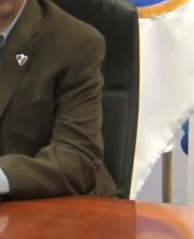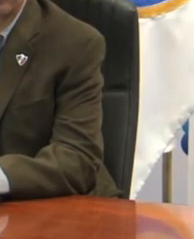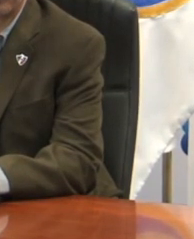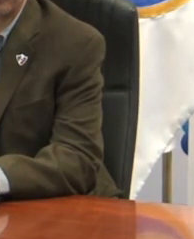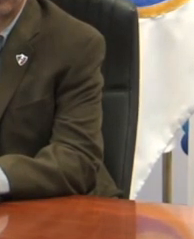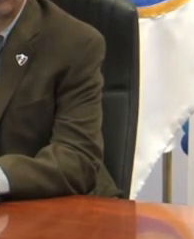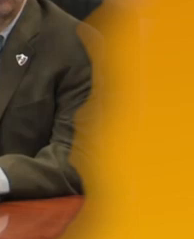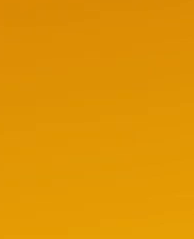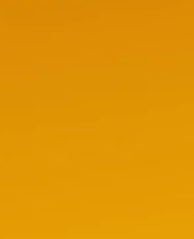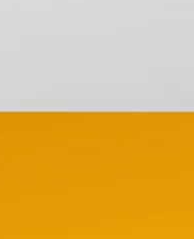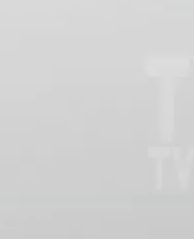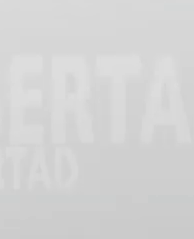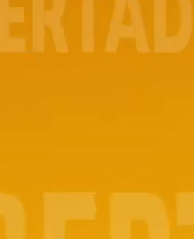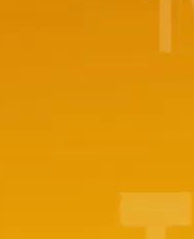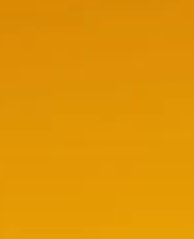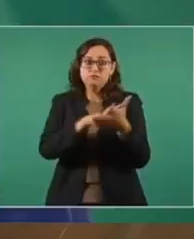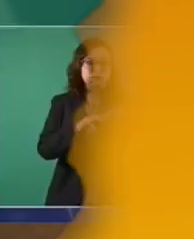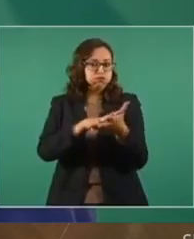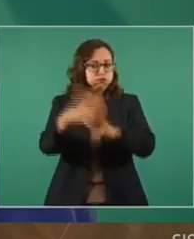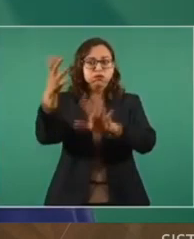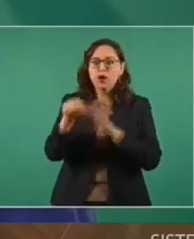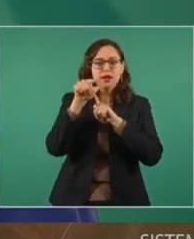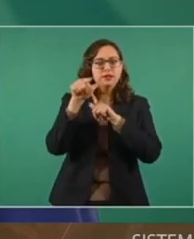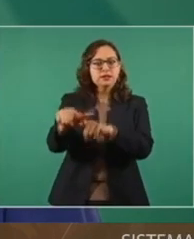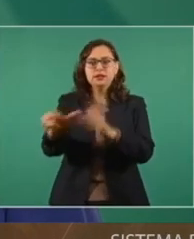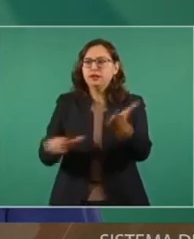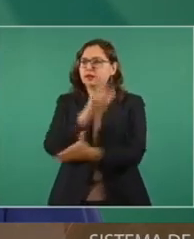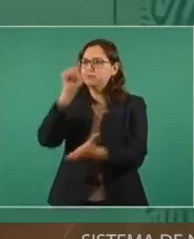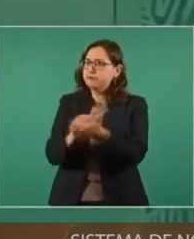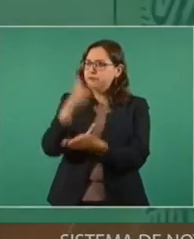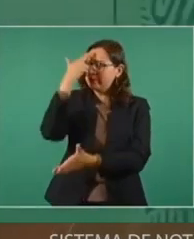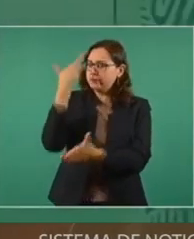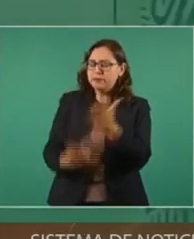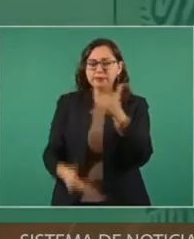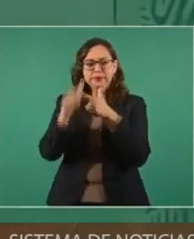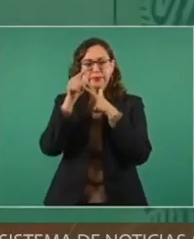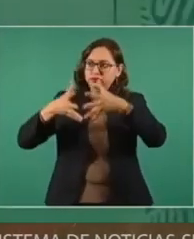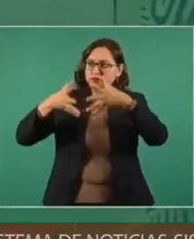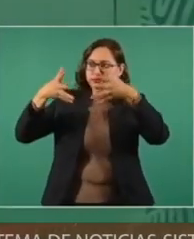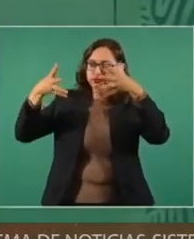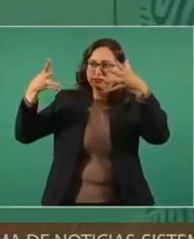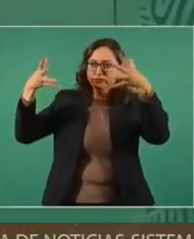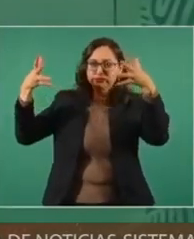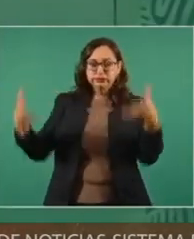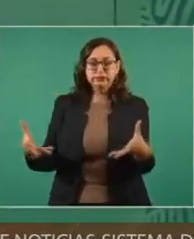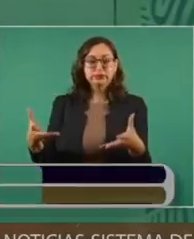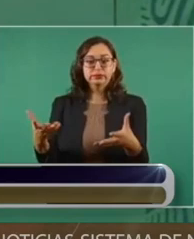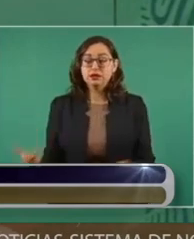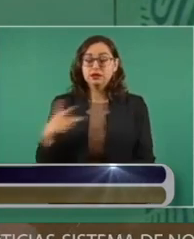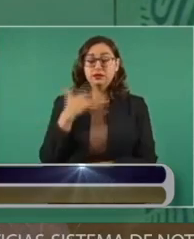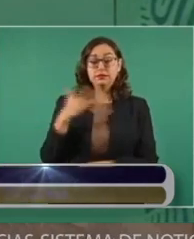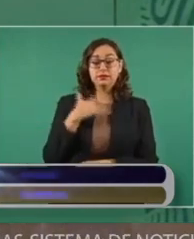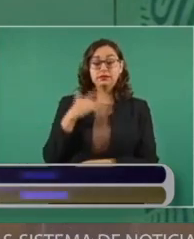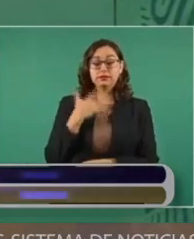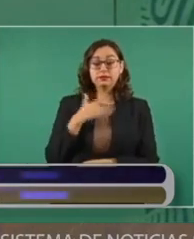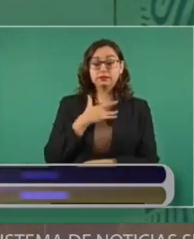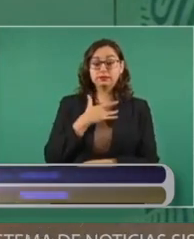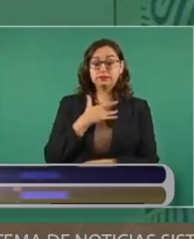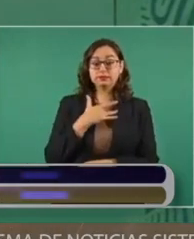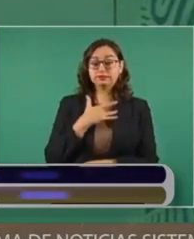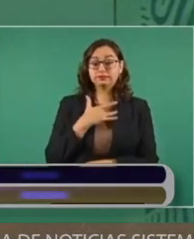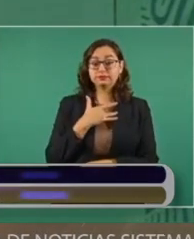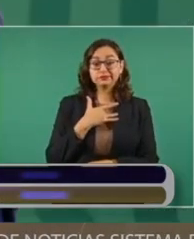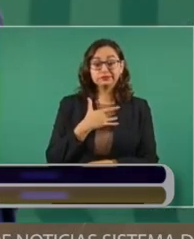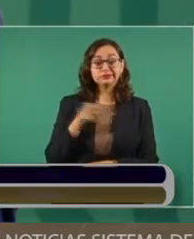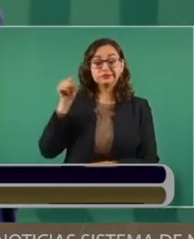y grupos del crimen organizado. Y es un problema que se dejó crecer y es muy probable que el